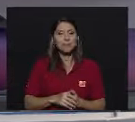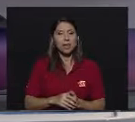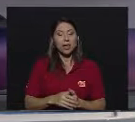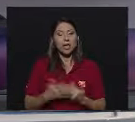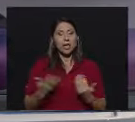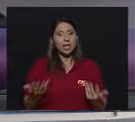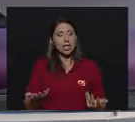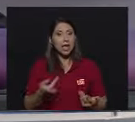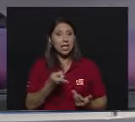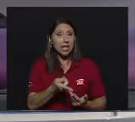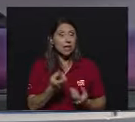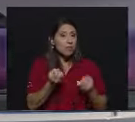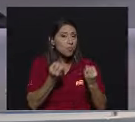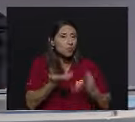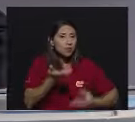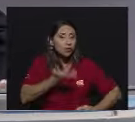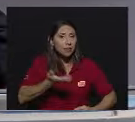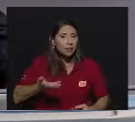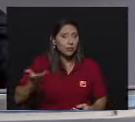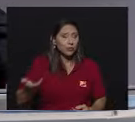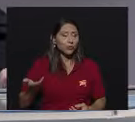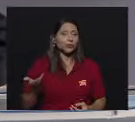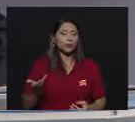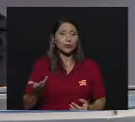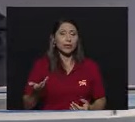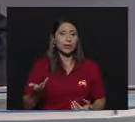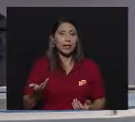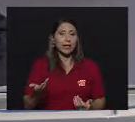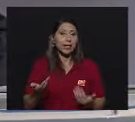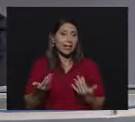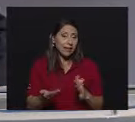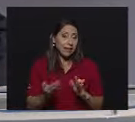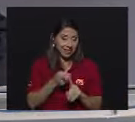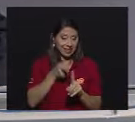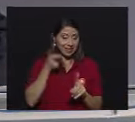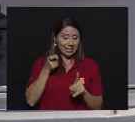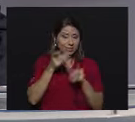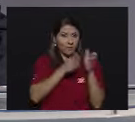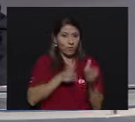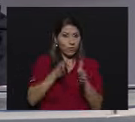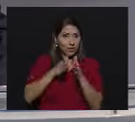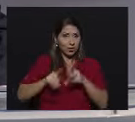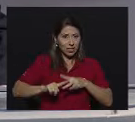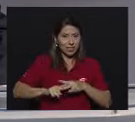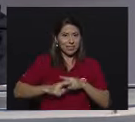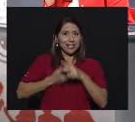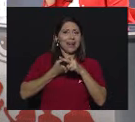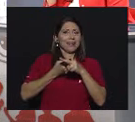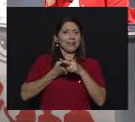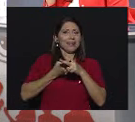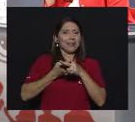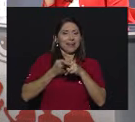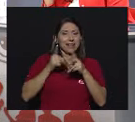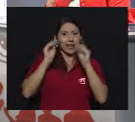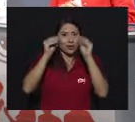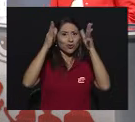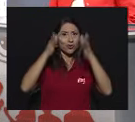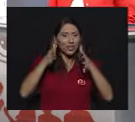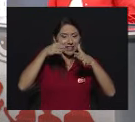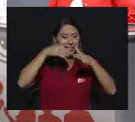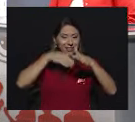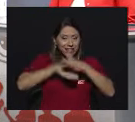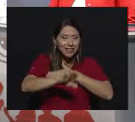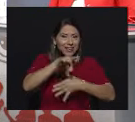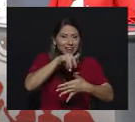que en secundaria. Y aquí hay muchos elementos que van desde esa formación inicial que reciben los